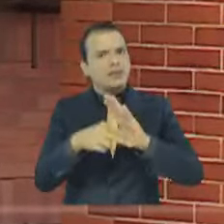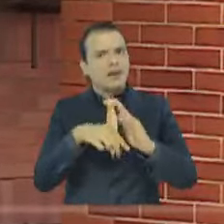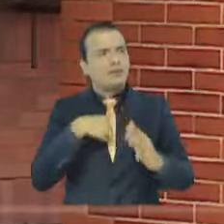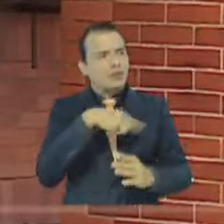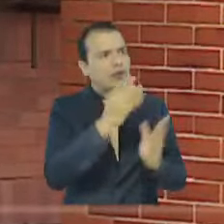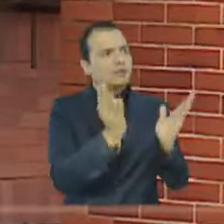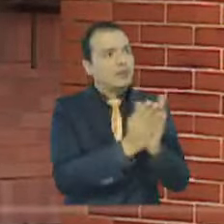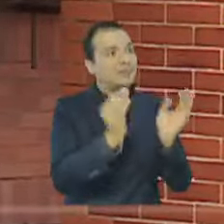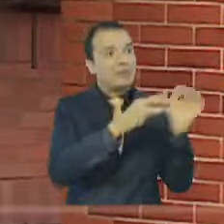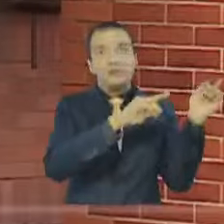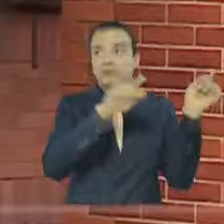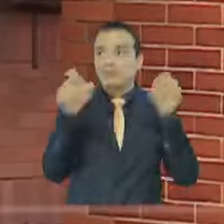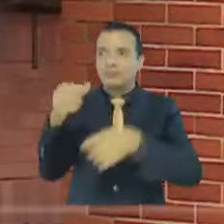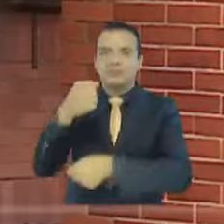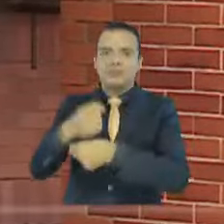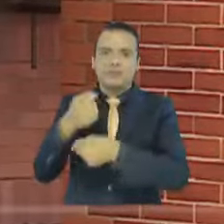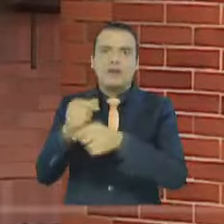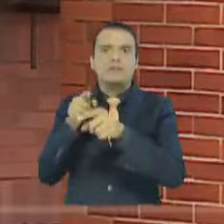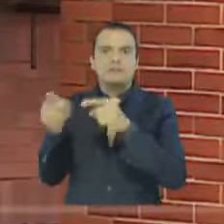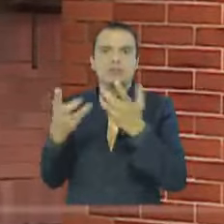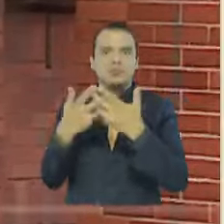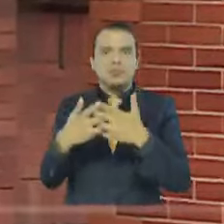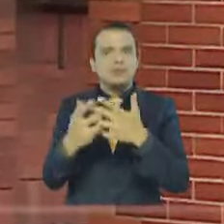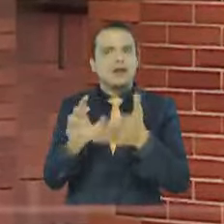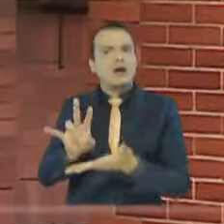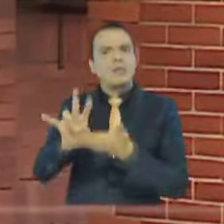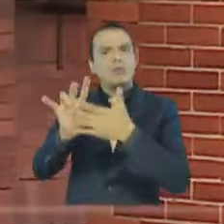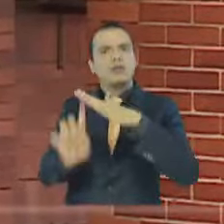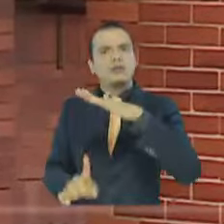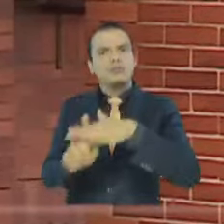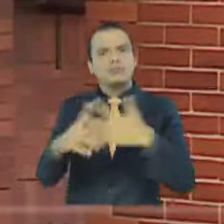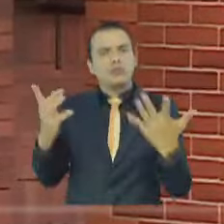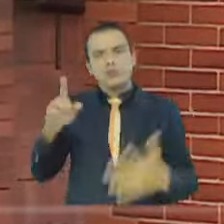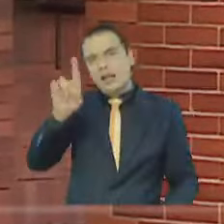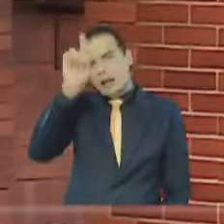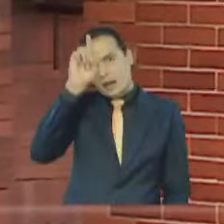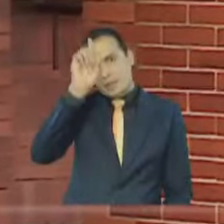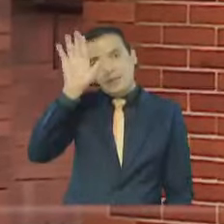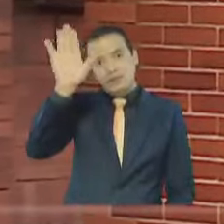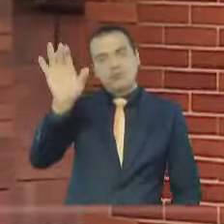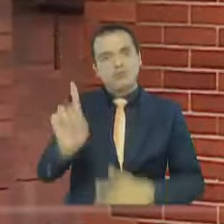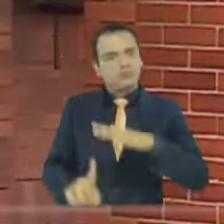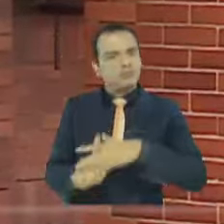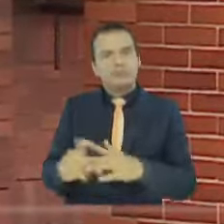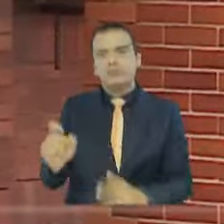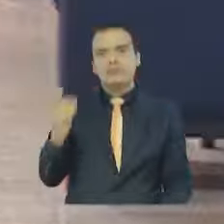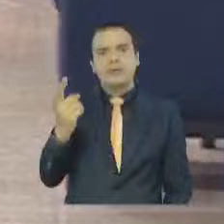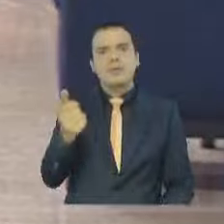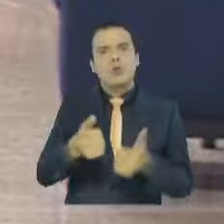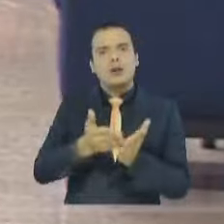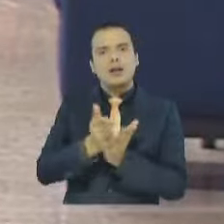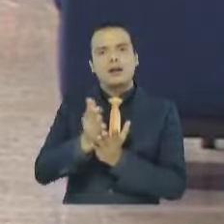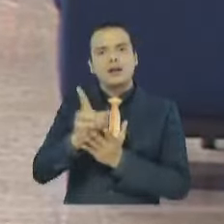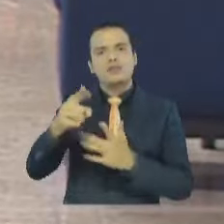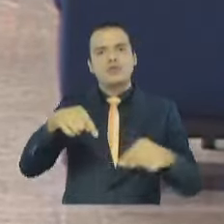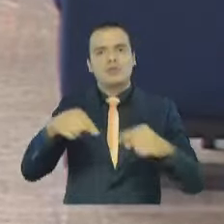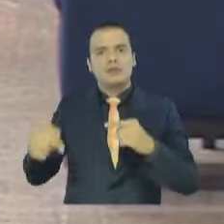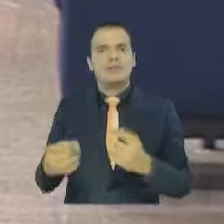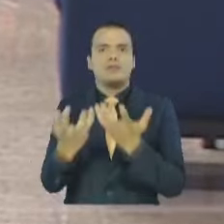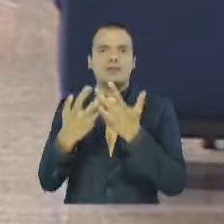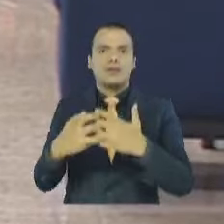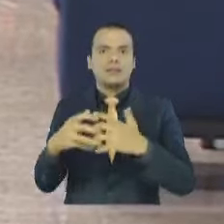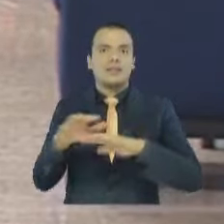Alemán de formación Dual aplicada un programa de administración de empresas posibilita la oferta académica de un programa de pregrado profesional que forma